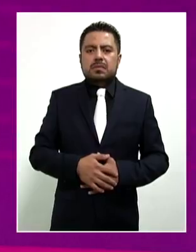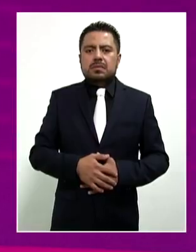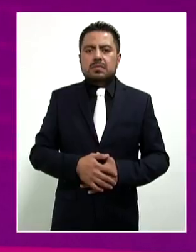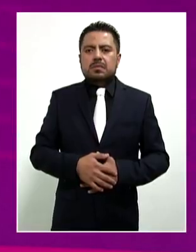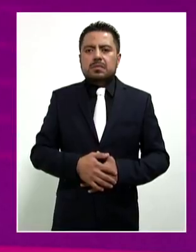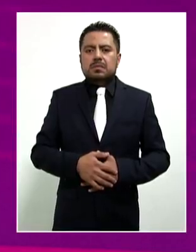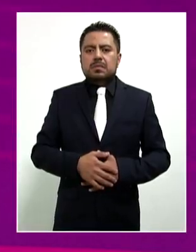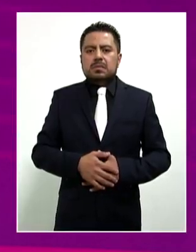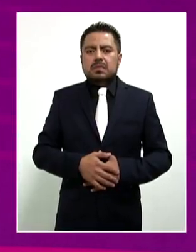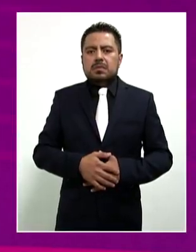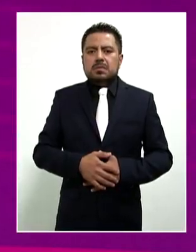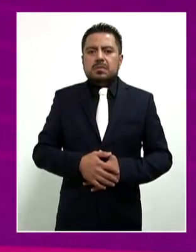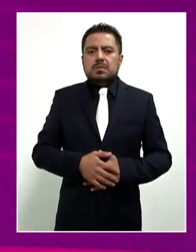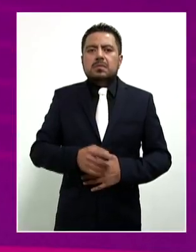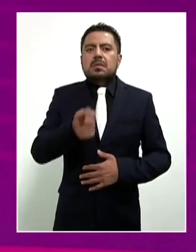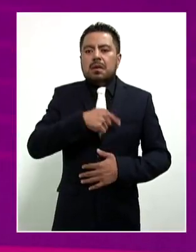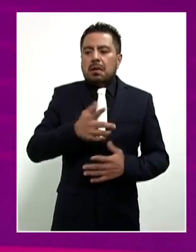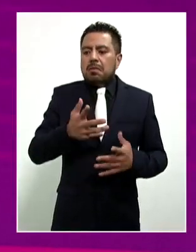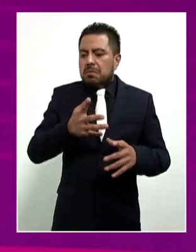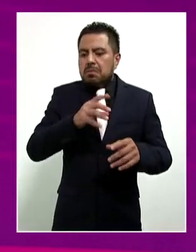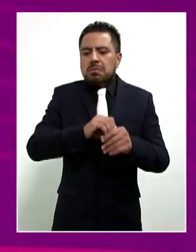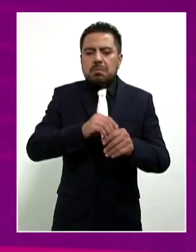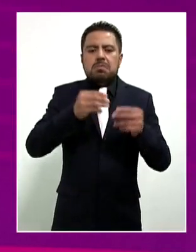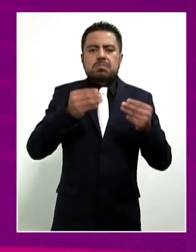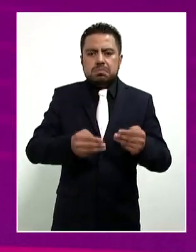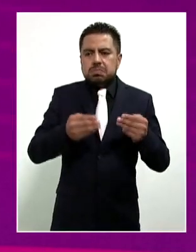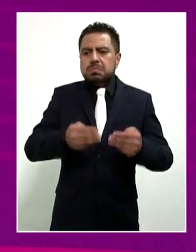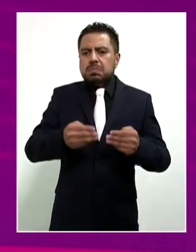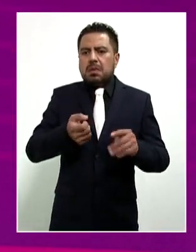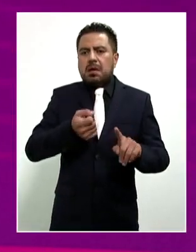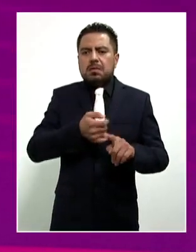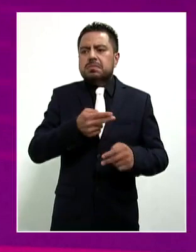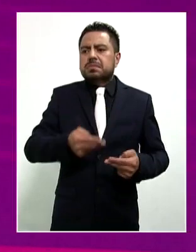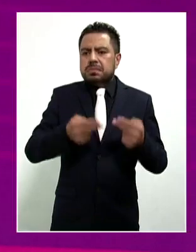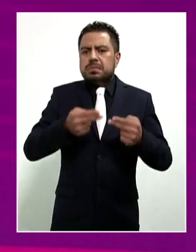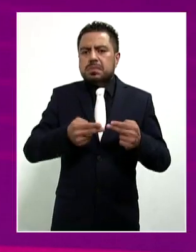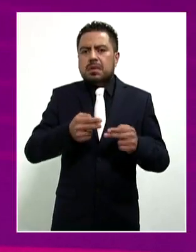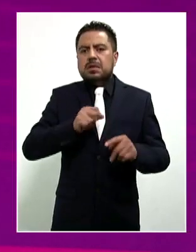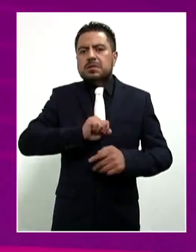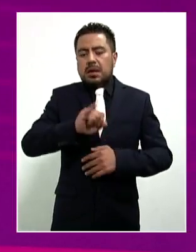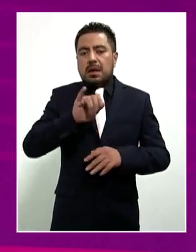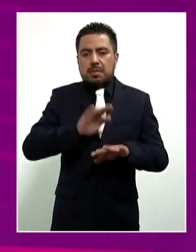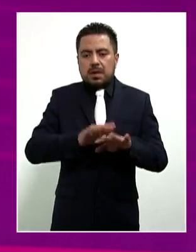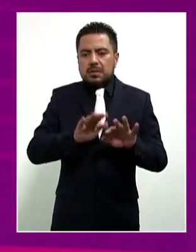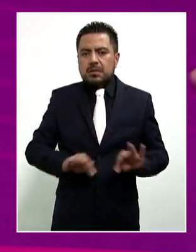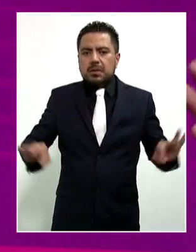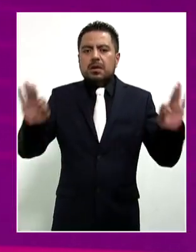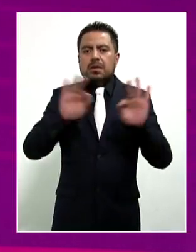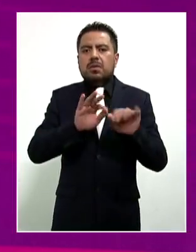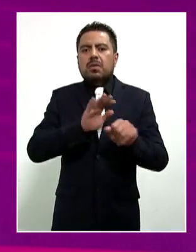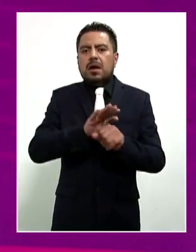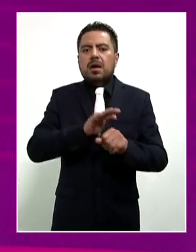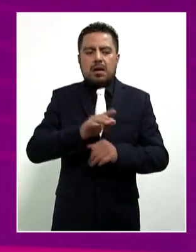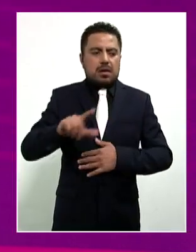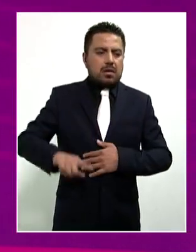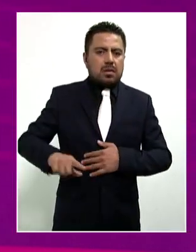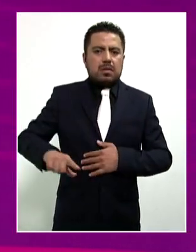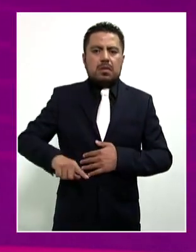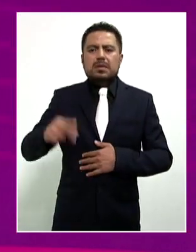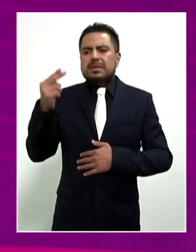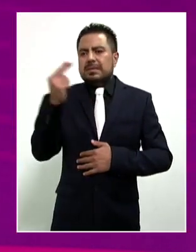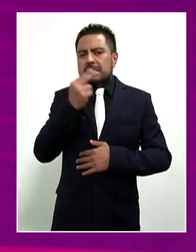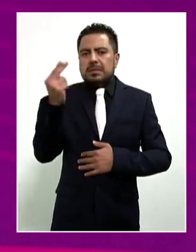se han incluido en los mercados laborales, pero lo que sí es muy importante es que el gobierno tiene